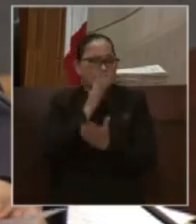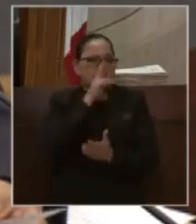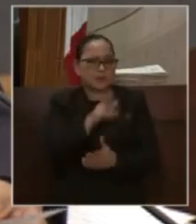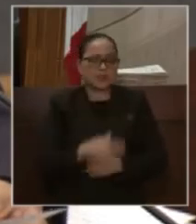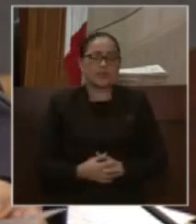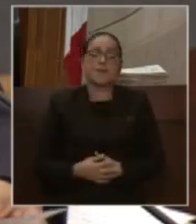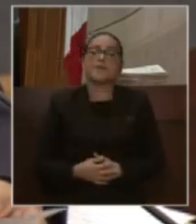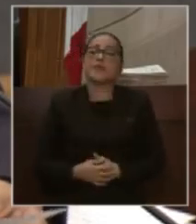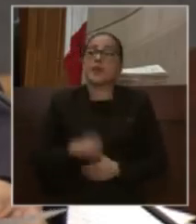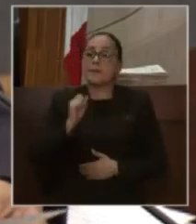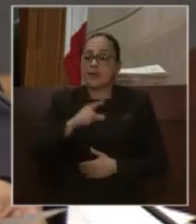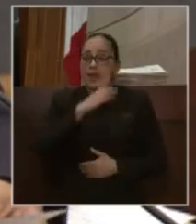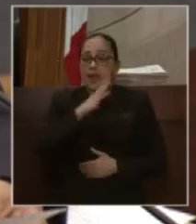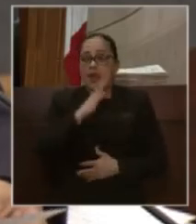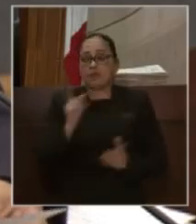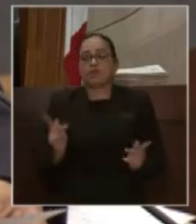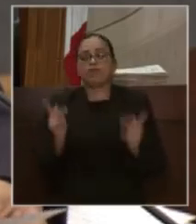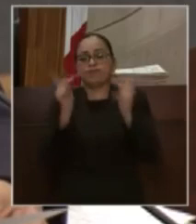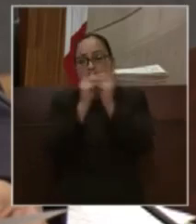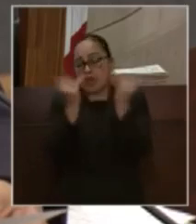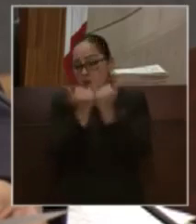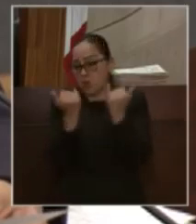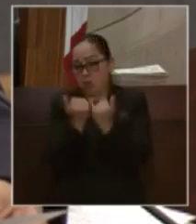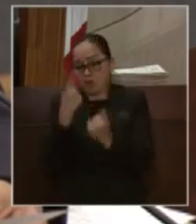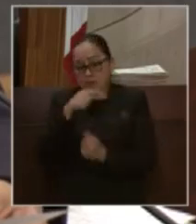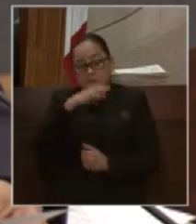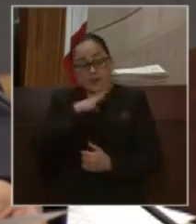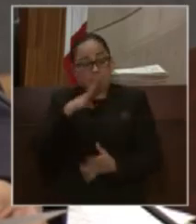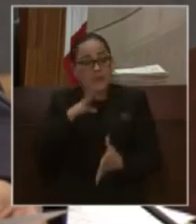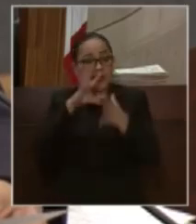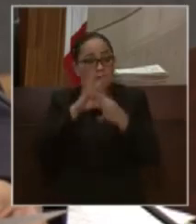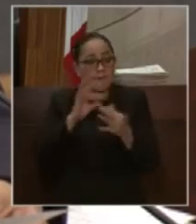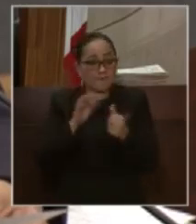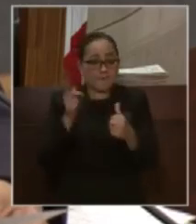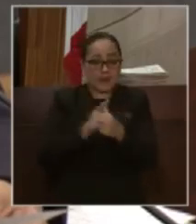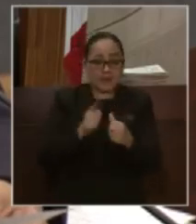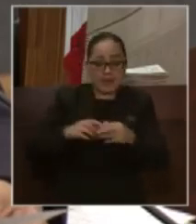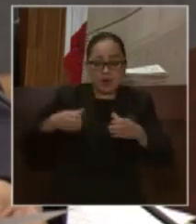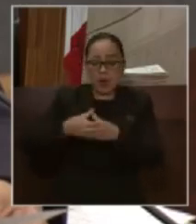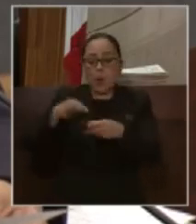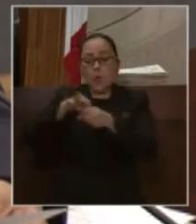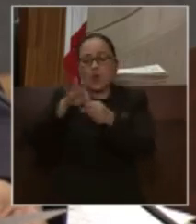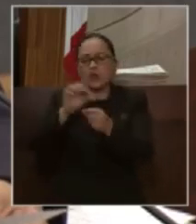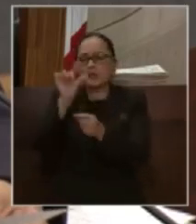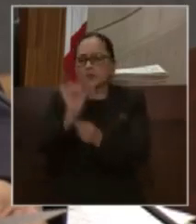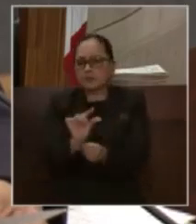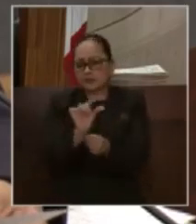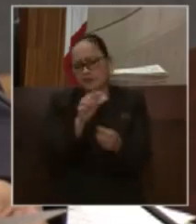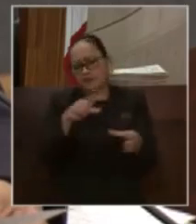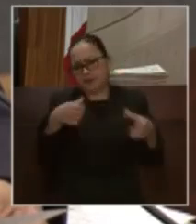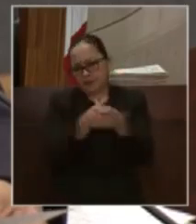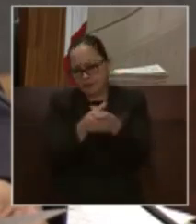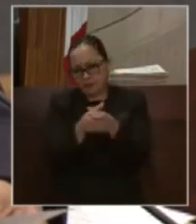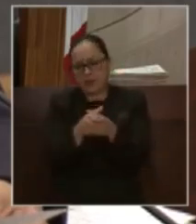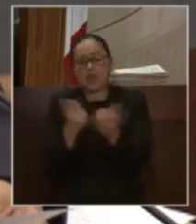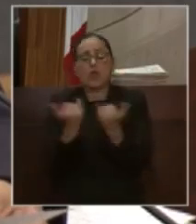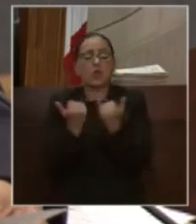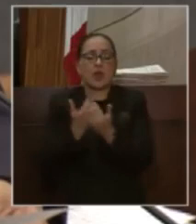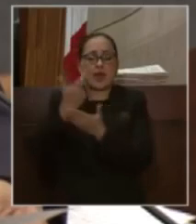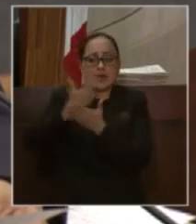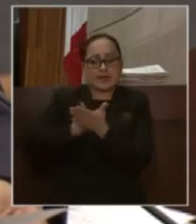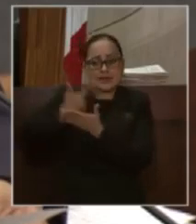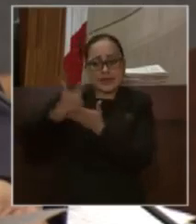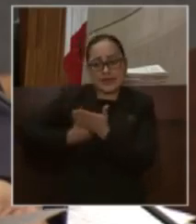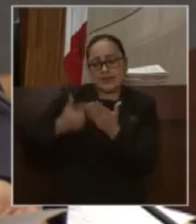necesario para cumplir el principio de paridad, para lo cual la asignación inicia con los partidos que obtuvieron la menor votación, tomando en cuenta el orden de las listas de